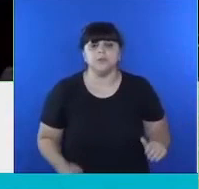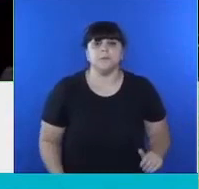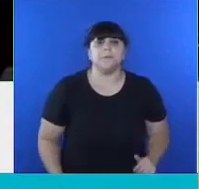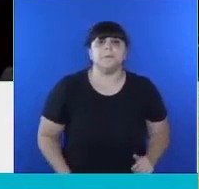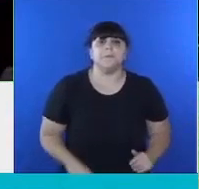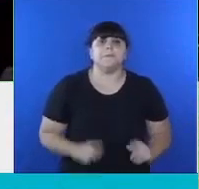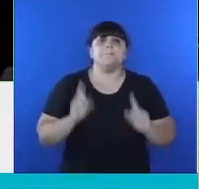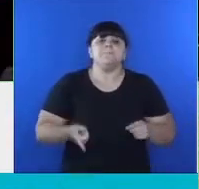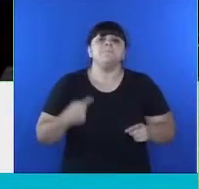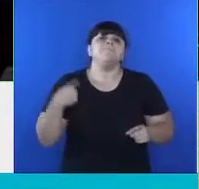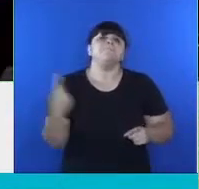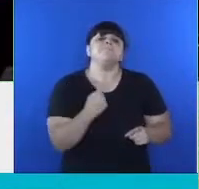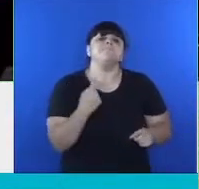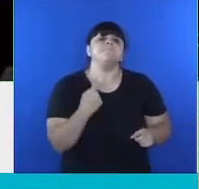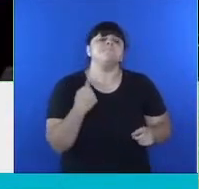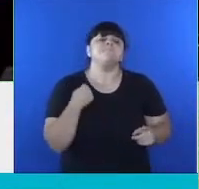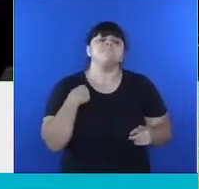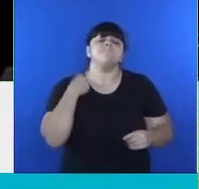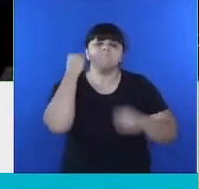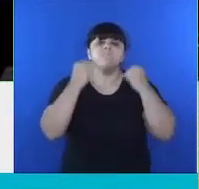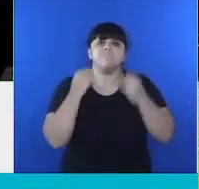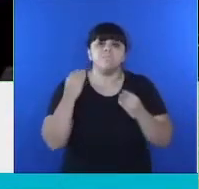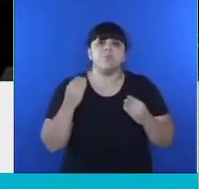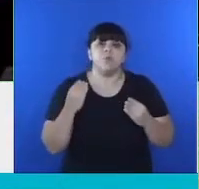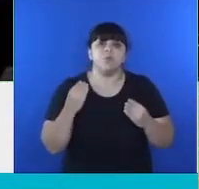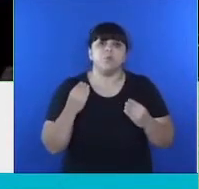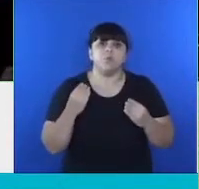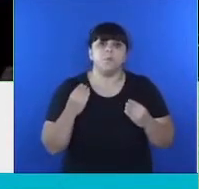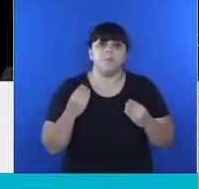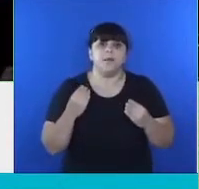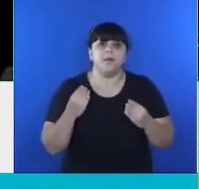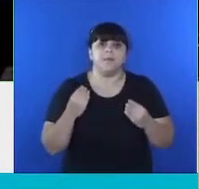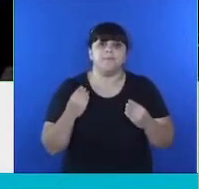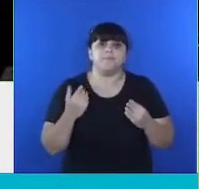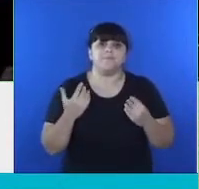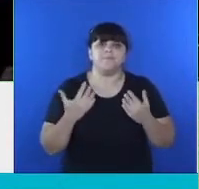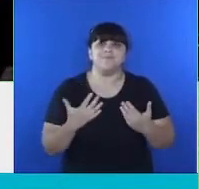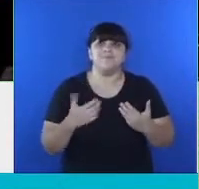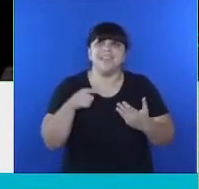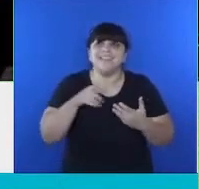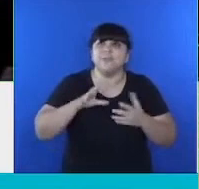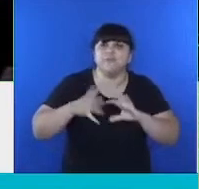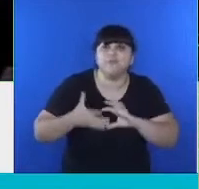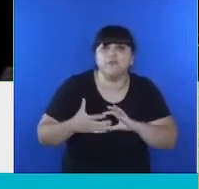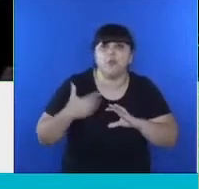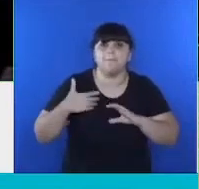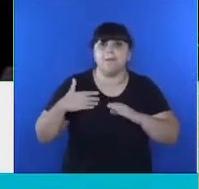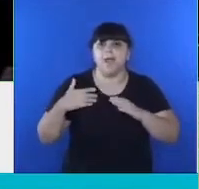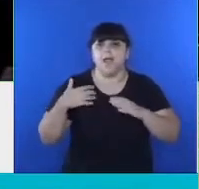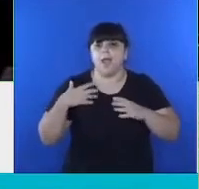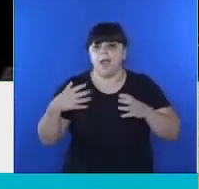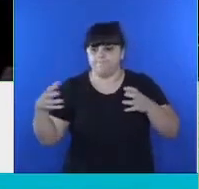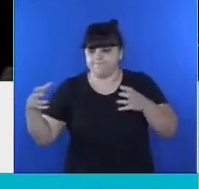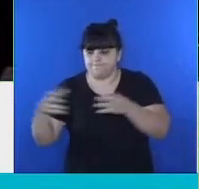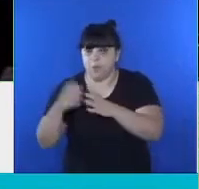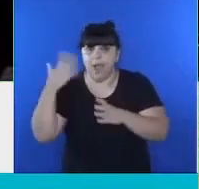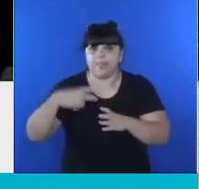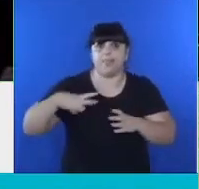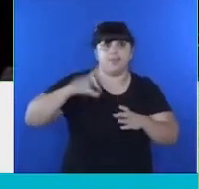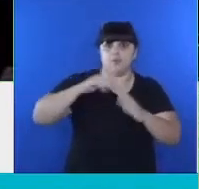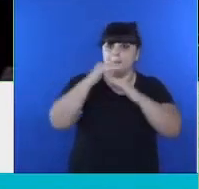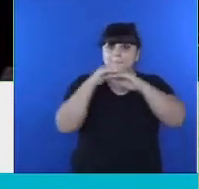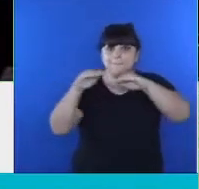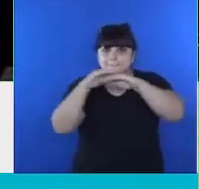Y a nosotros nos preocupa cómo ese entramado de la clase media que podía